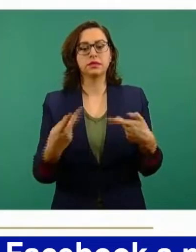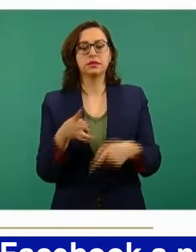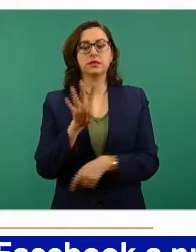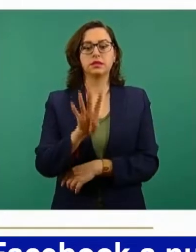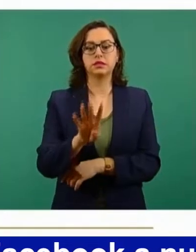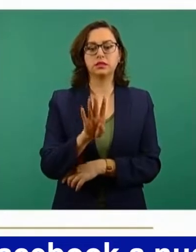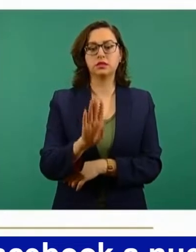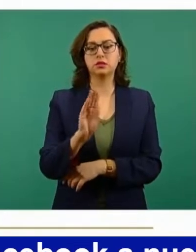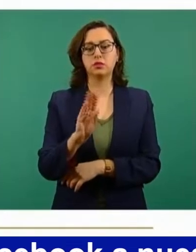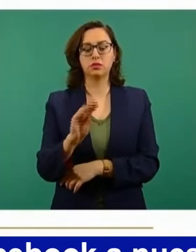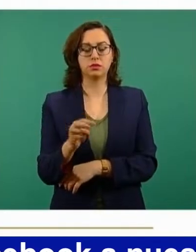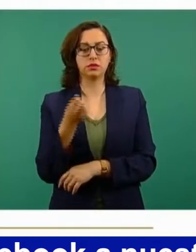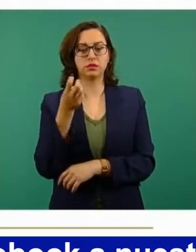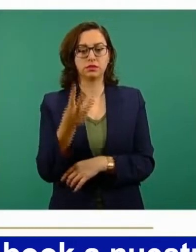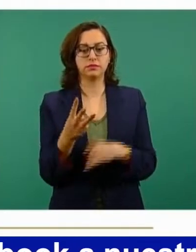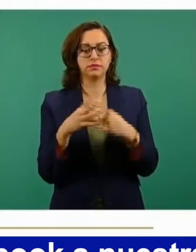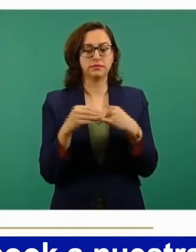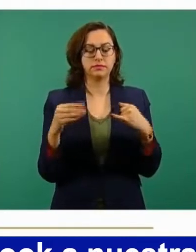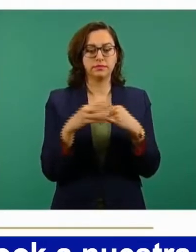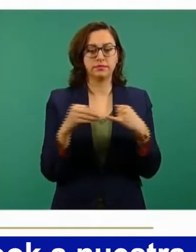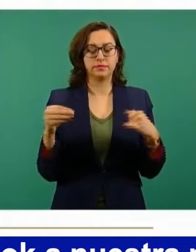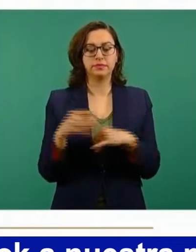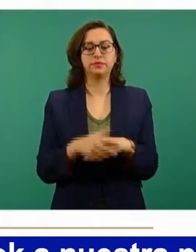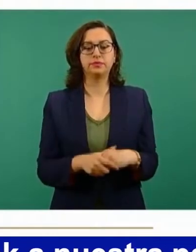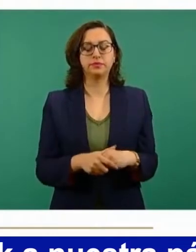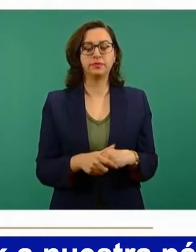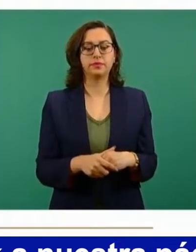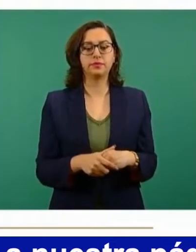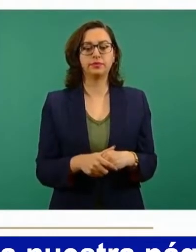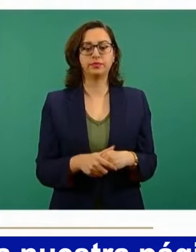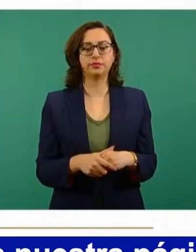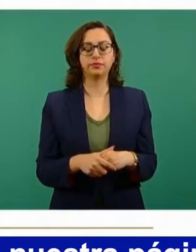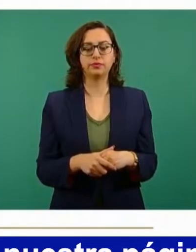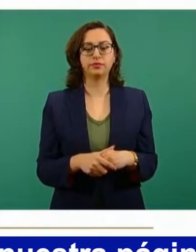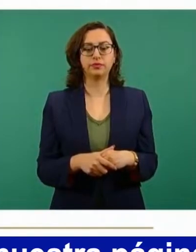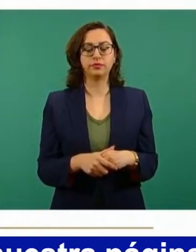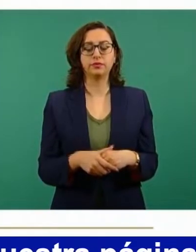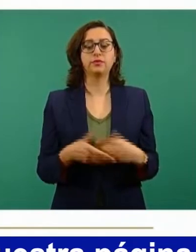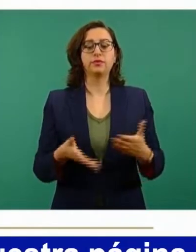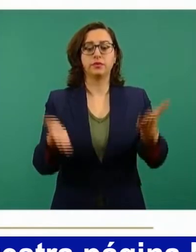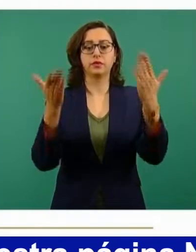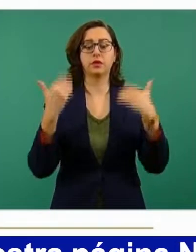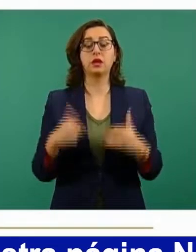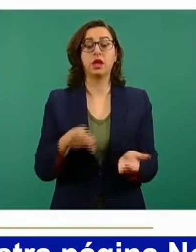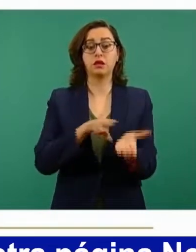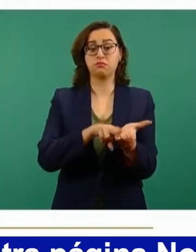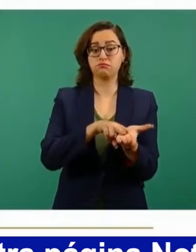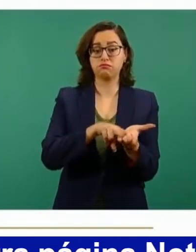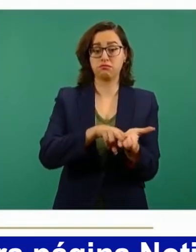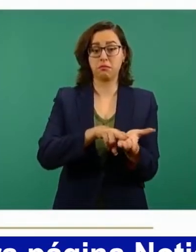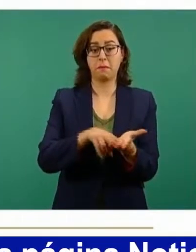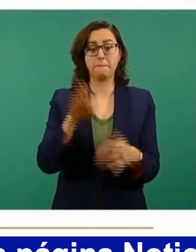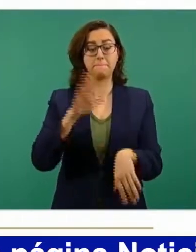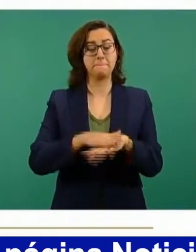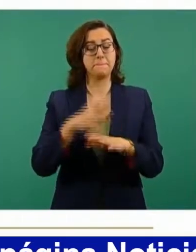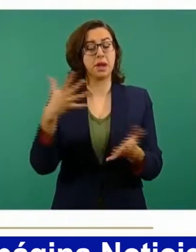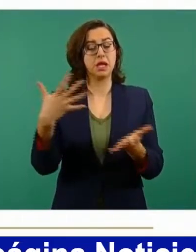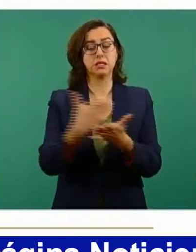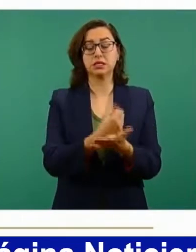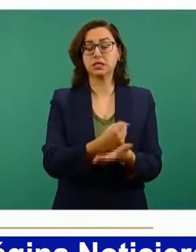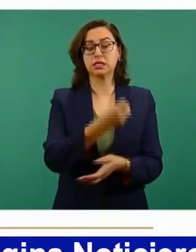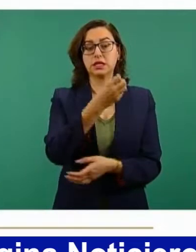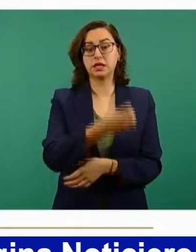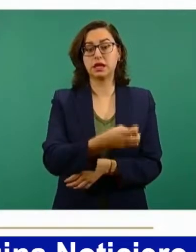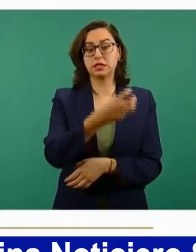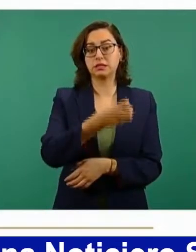con 93 centavos por litro. El margen más alto en el diésel, con 3 pesos con 96 centavos,